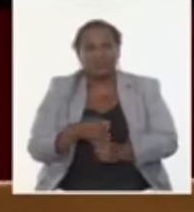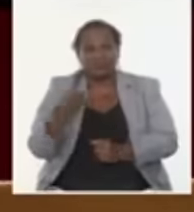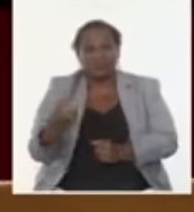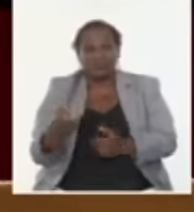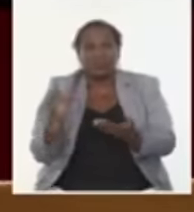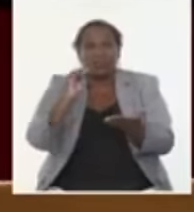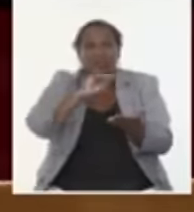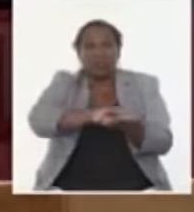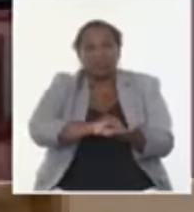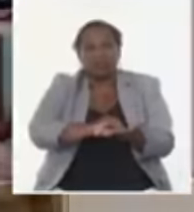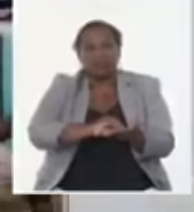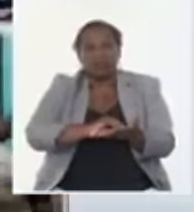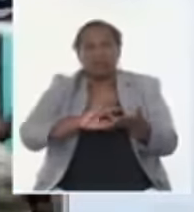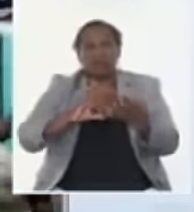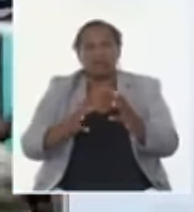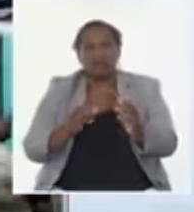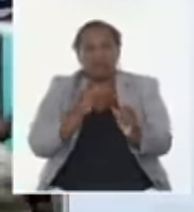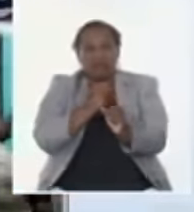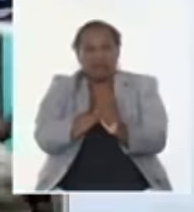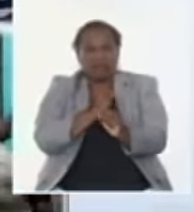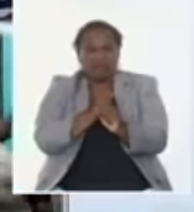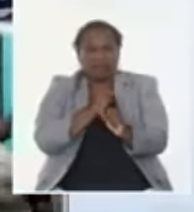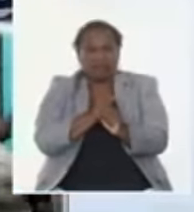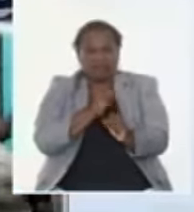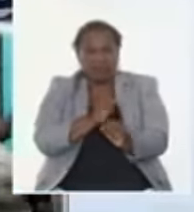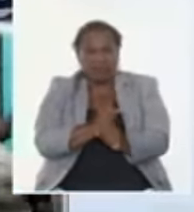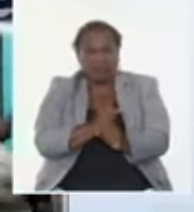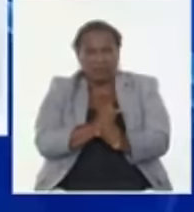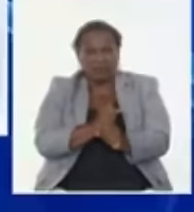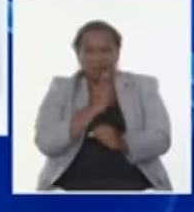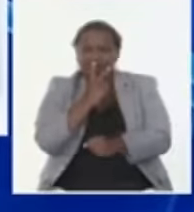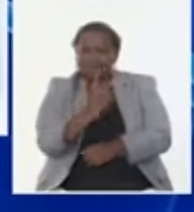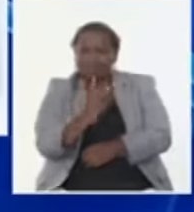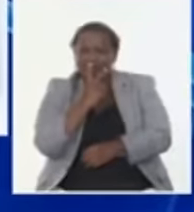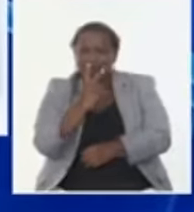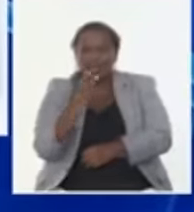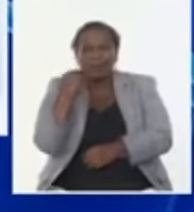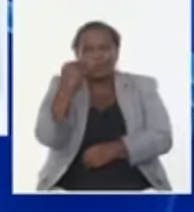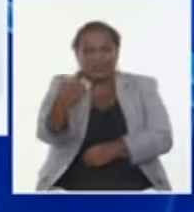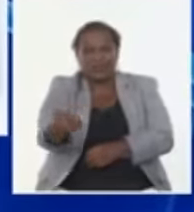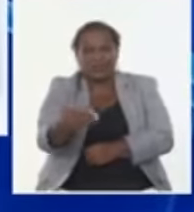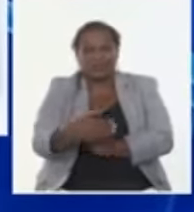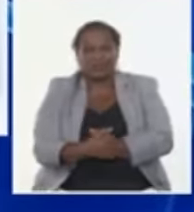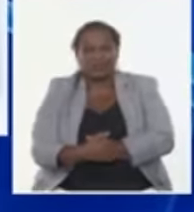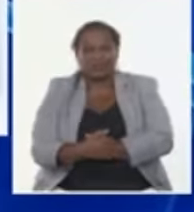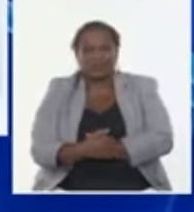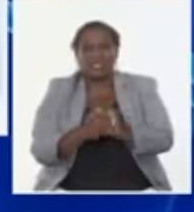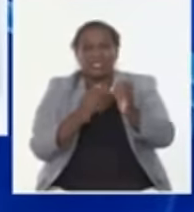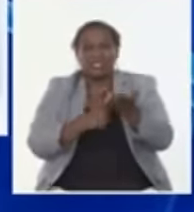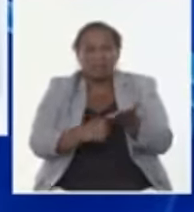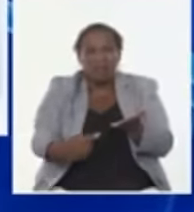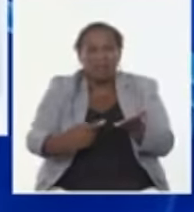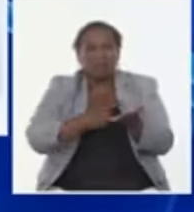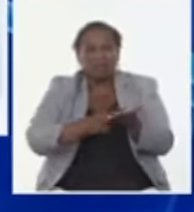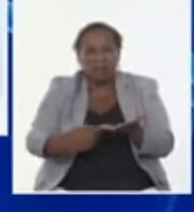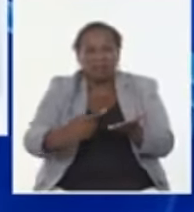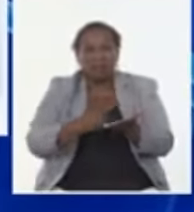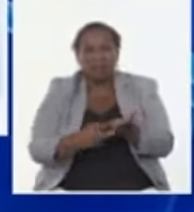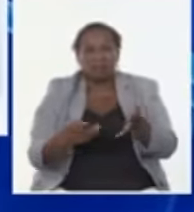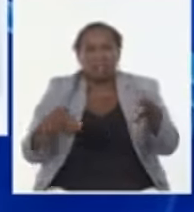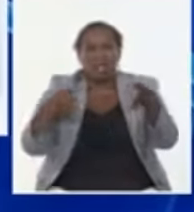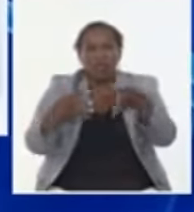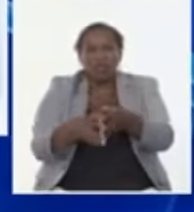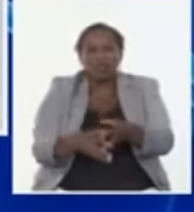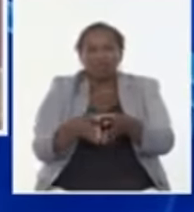implementó un sistema de trabajo para el seguimiento de estas proyecciones. Semanalmente, el Grupo Económico